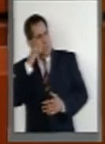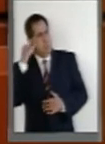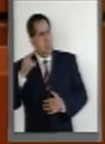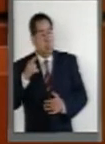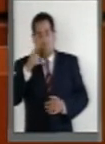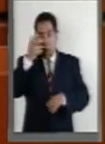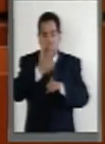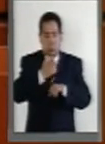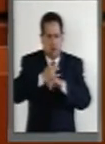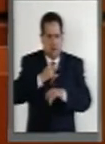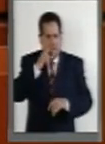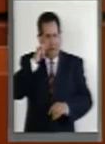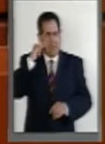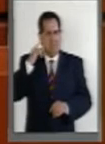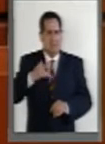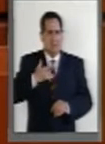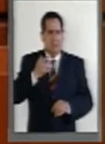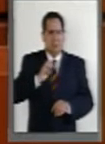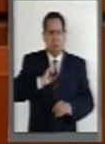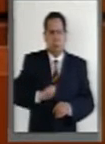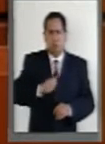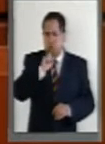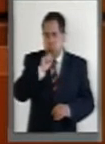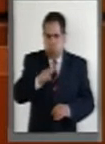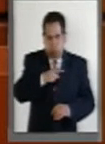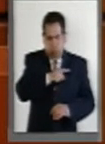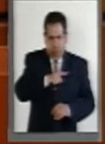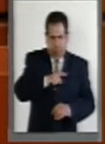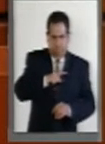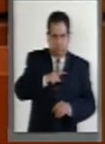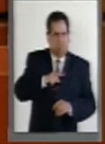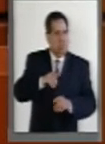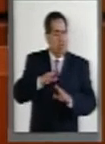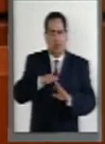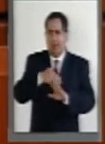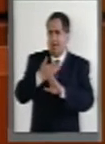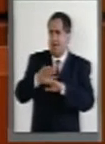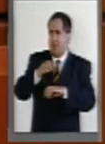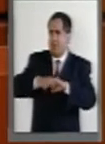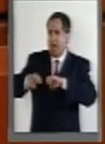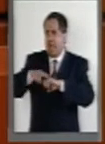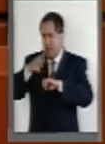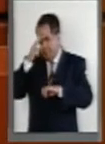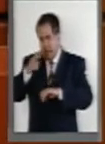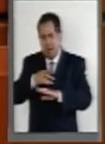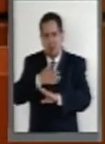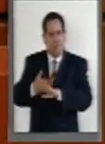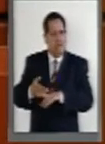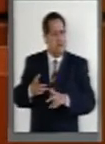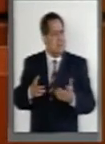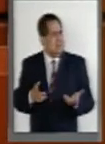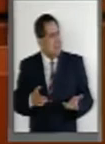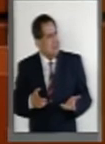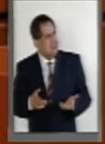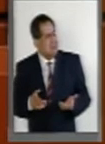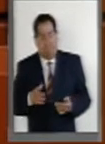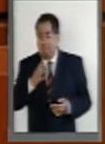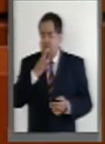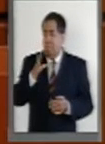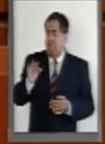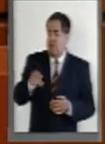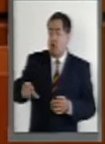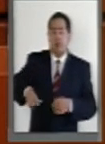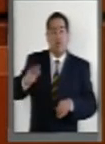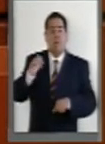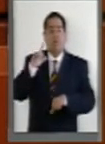Unidos, pero también ofendió a la embajada norteamericana en México, comprometió al gobierno